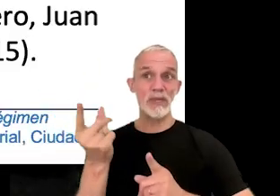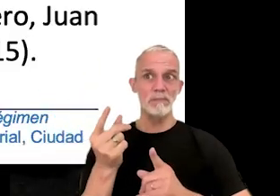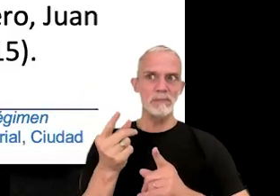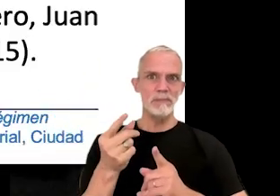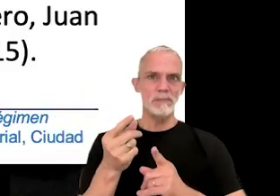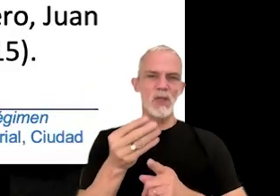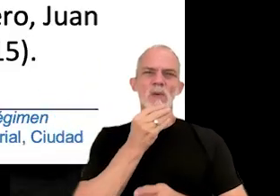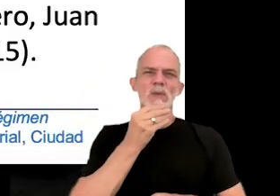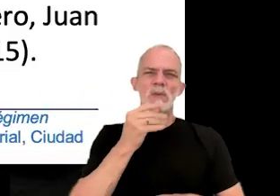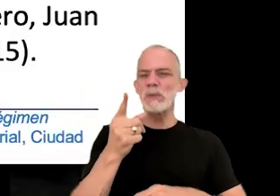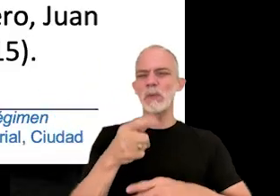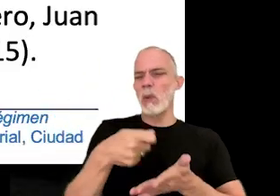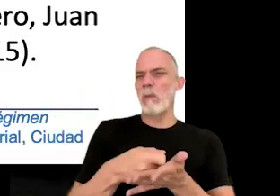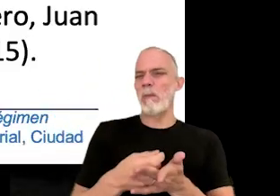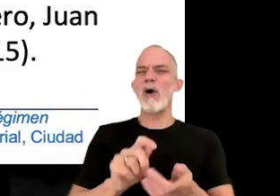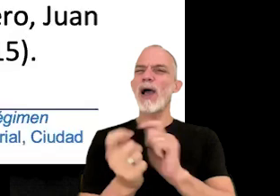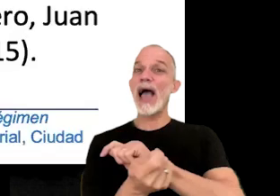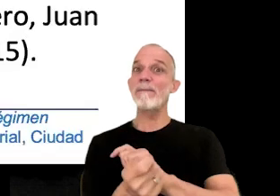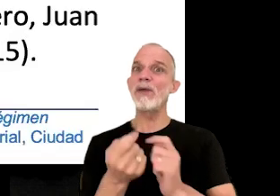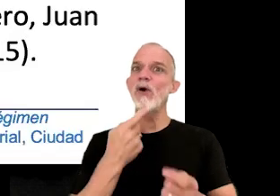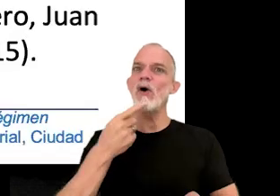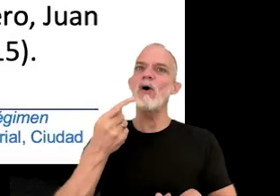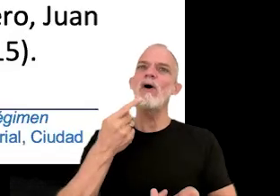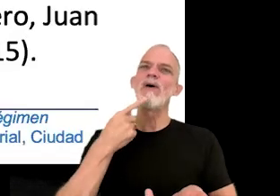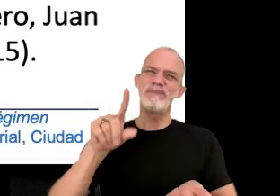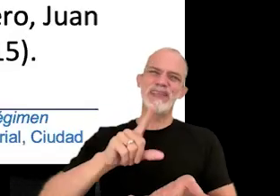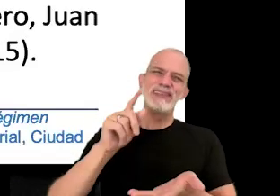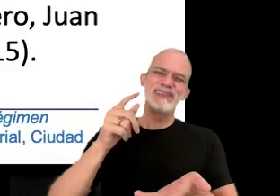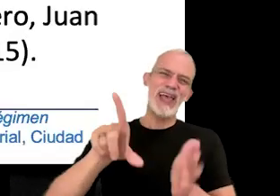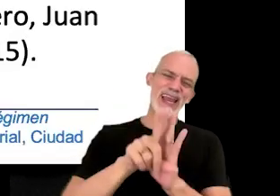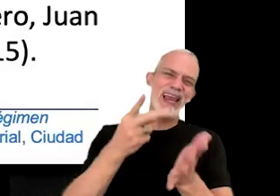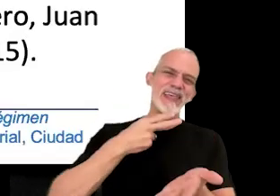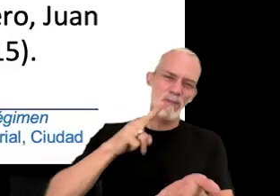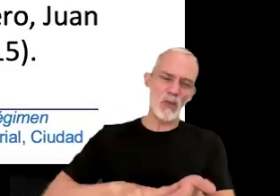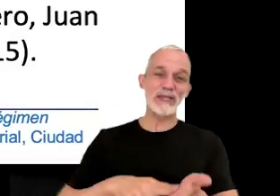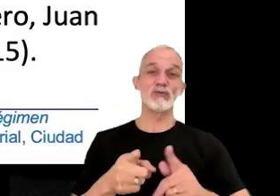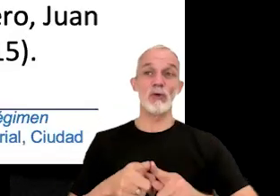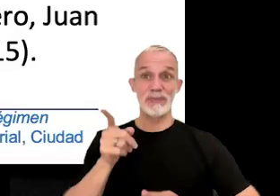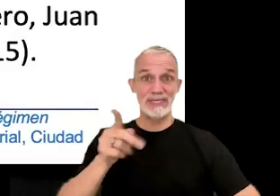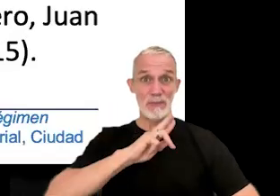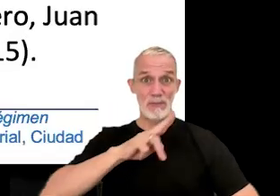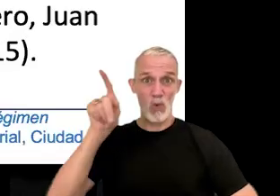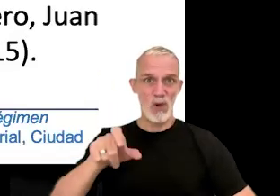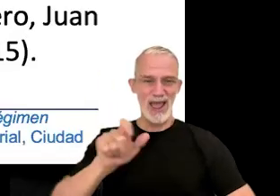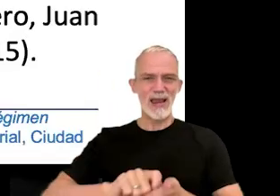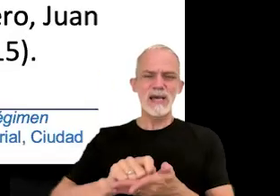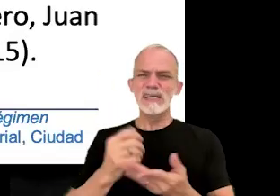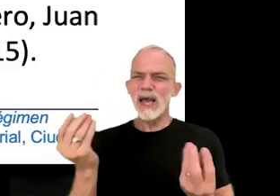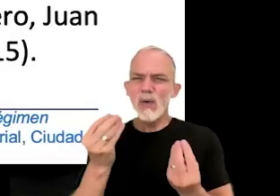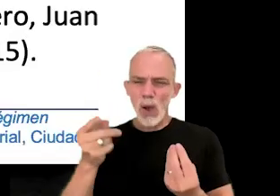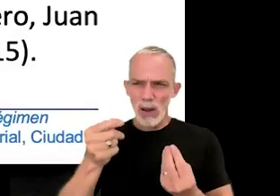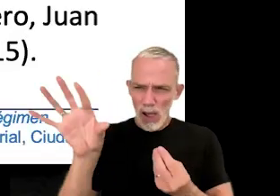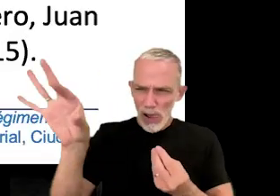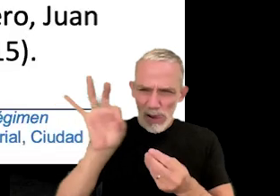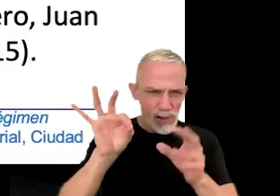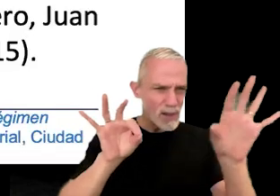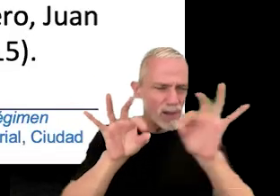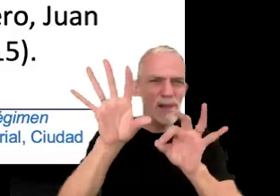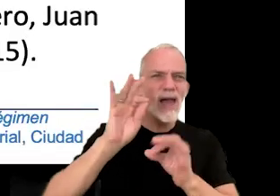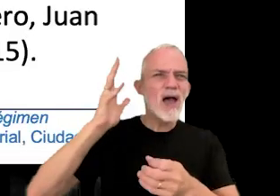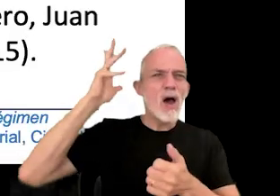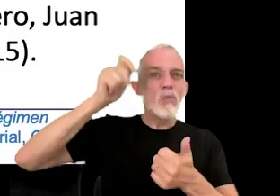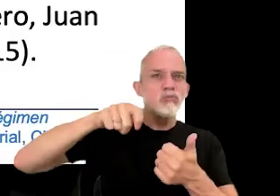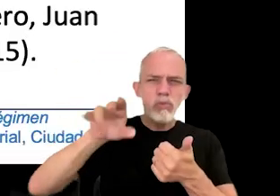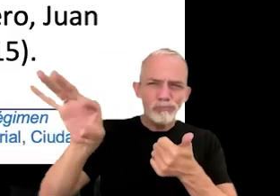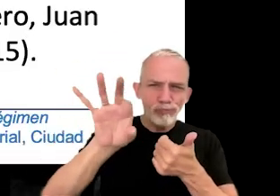la reforma tributaria. Y justamente ella lo que se encargó es de tomar los fallos más